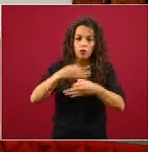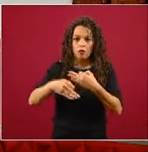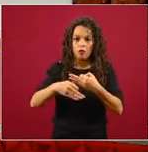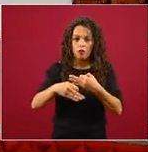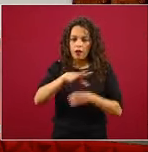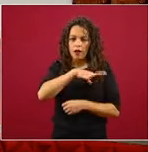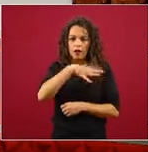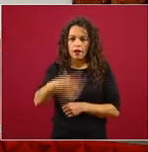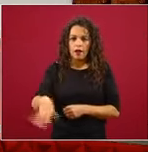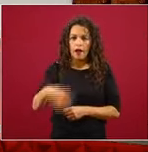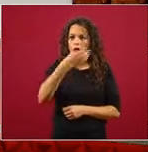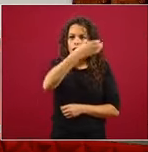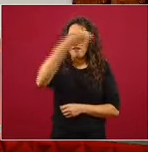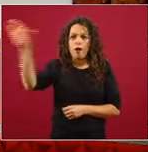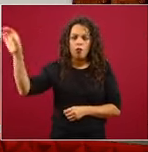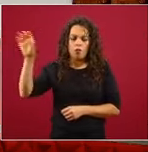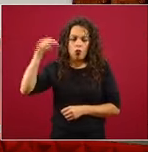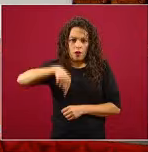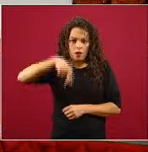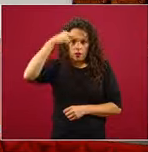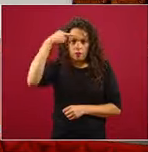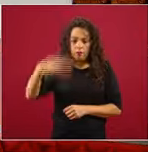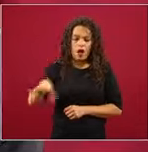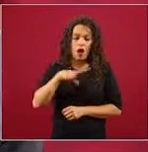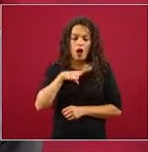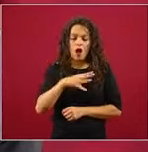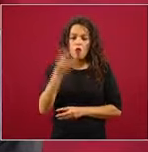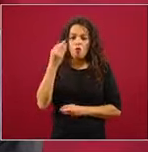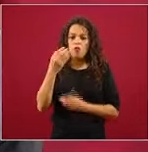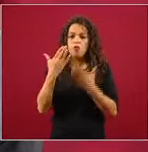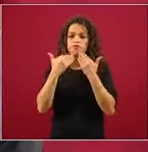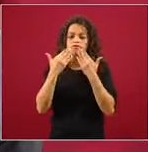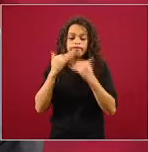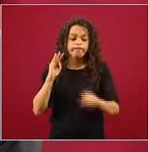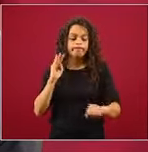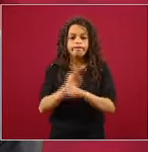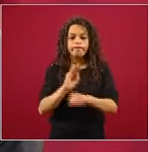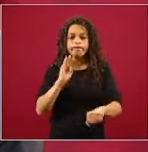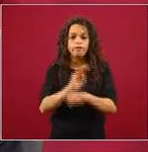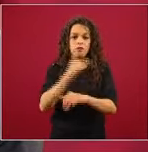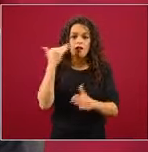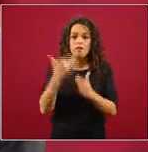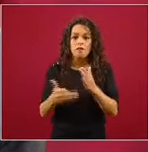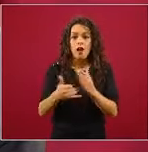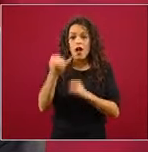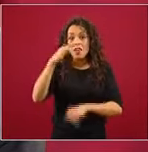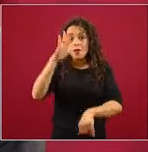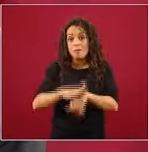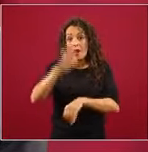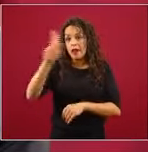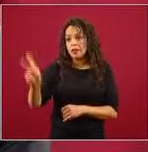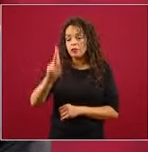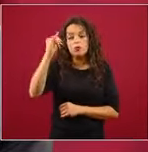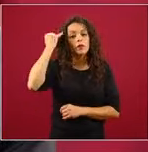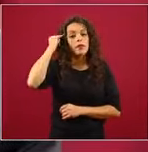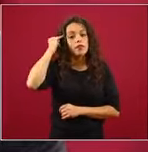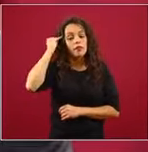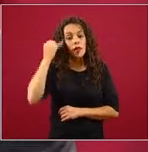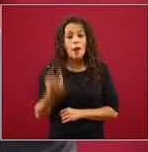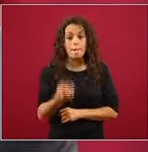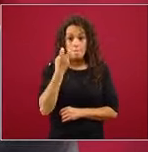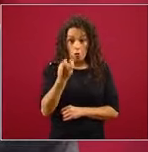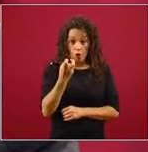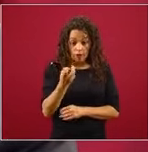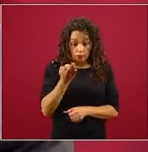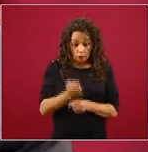tiene poblaciones muy vulnerables y dentro de ellas particularmente las poblaciones indígenas. Es por eso que este